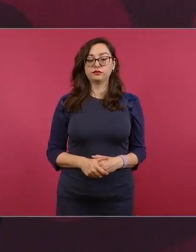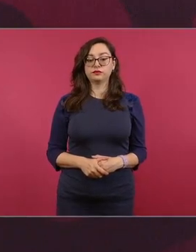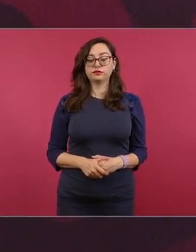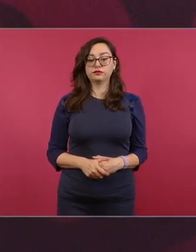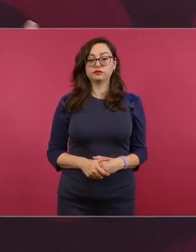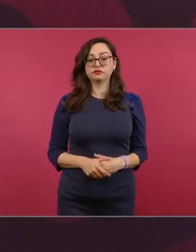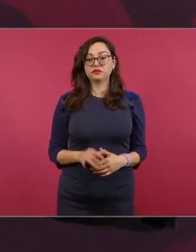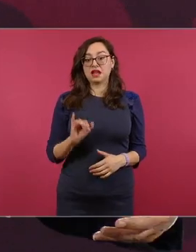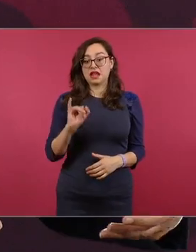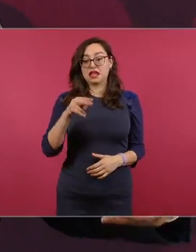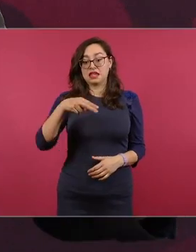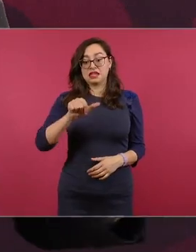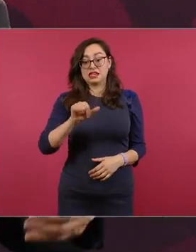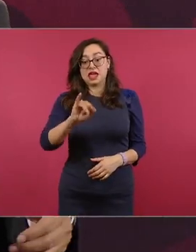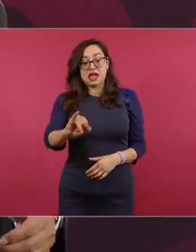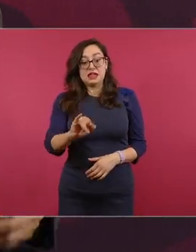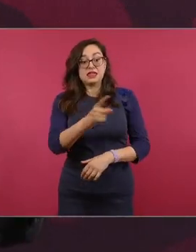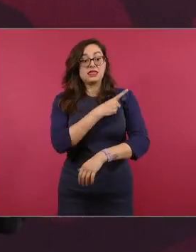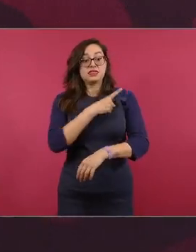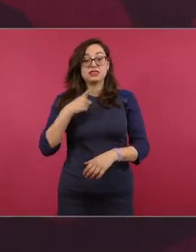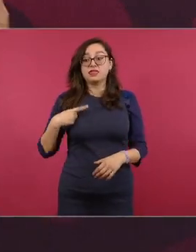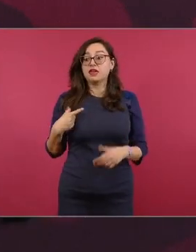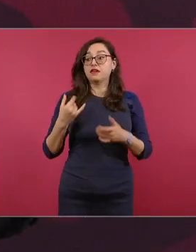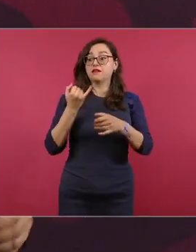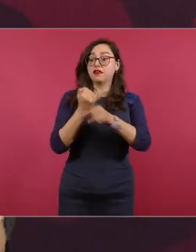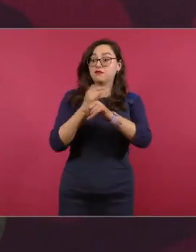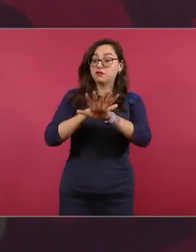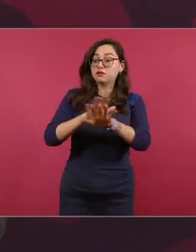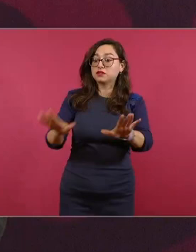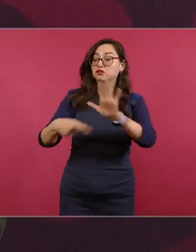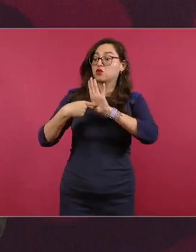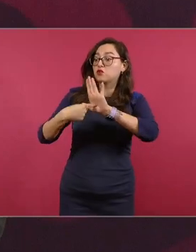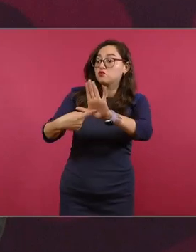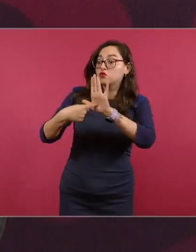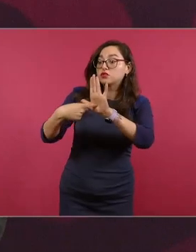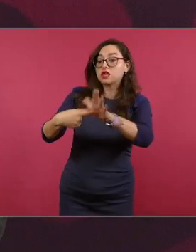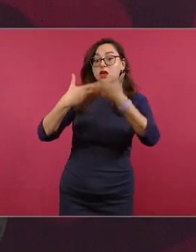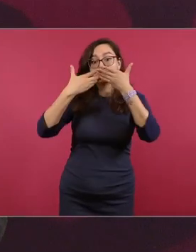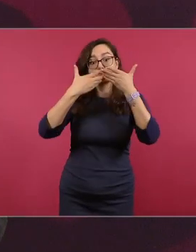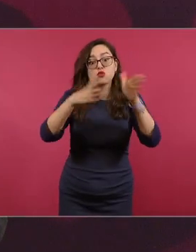y lo que hacen es ocultar información.